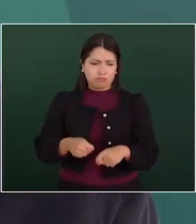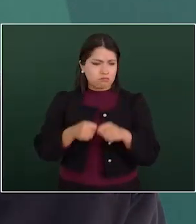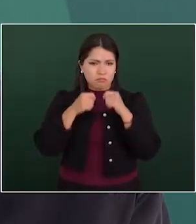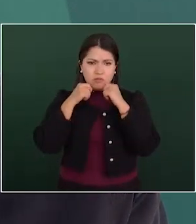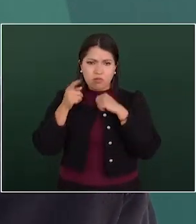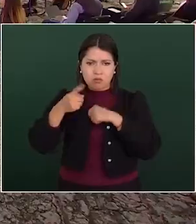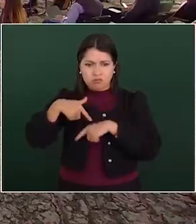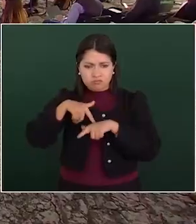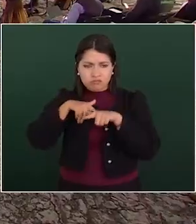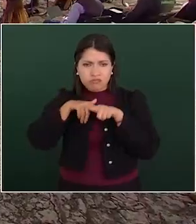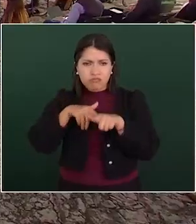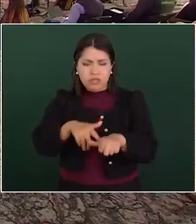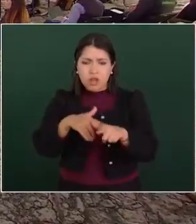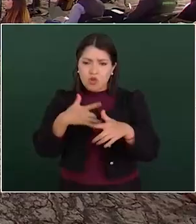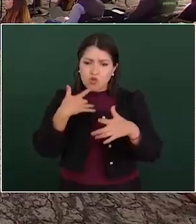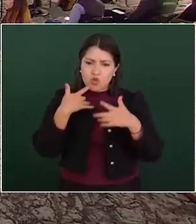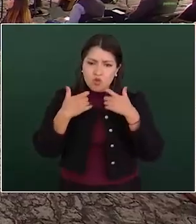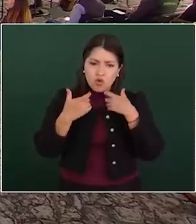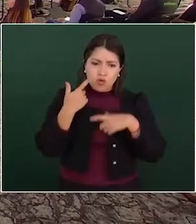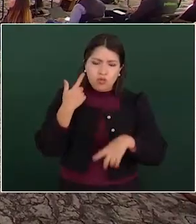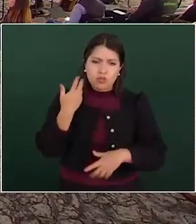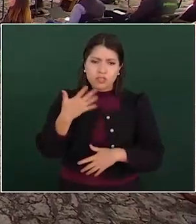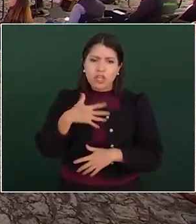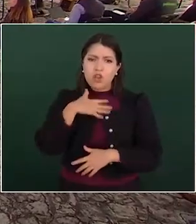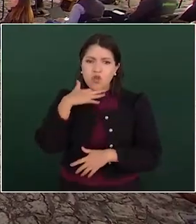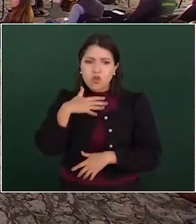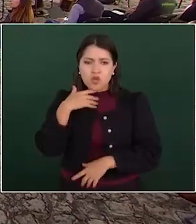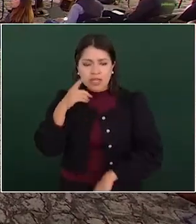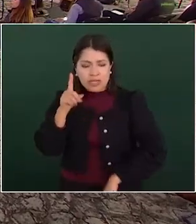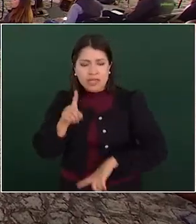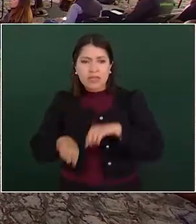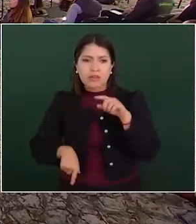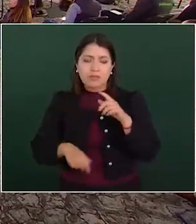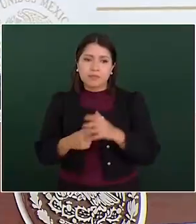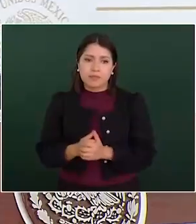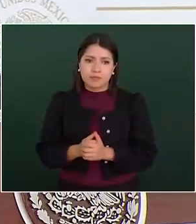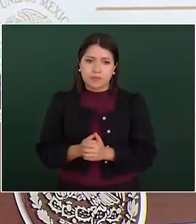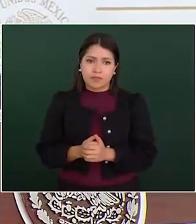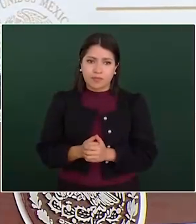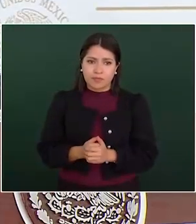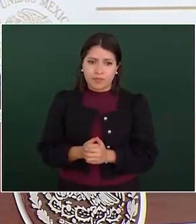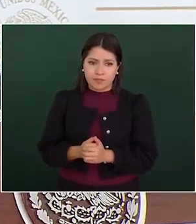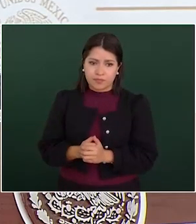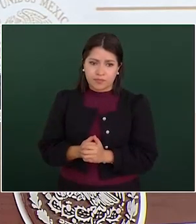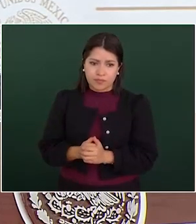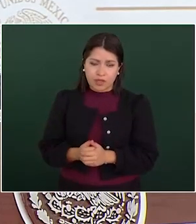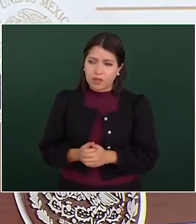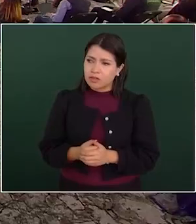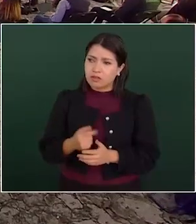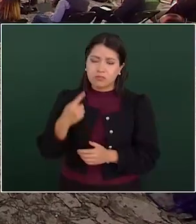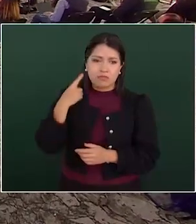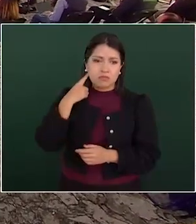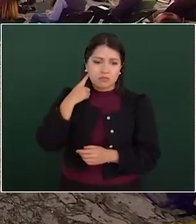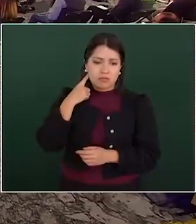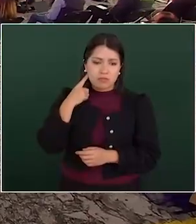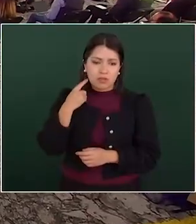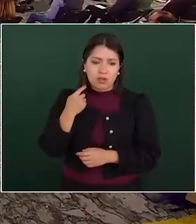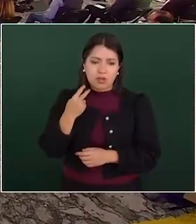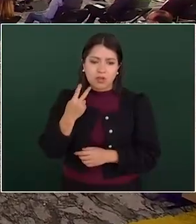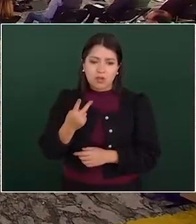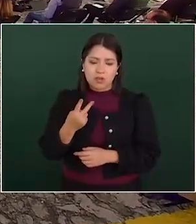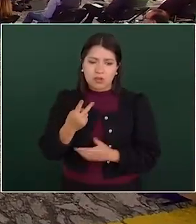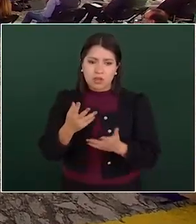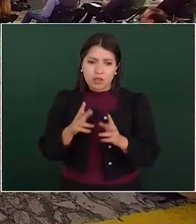luchando contra la corrupción. Dos exgobernadores en campaña, ¿qué mensaje da eso del tema de impunidad, el tema de la corrupción